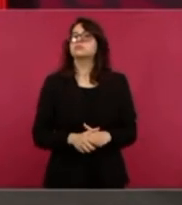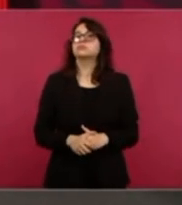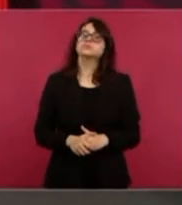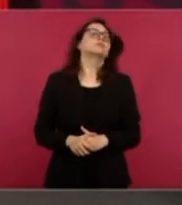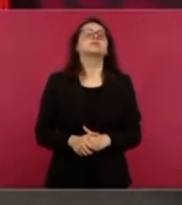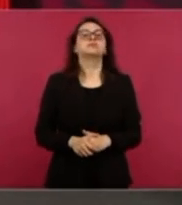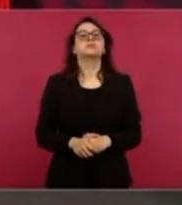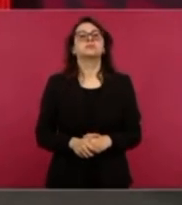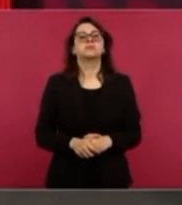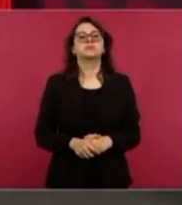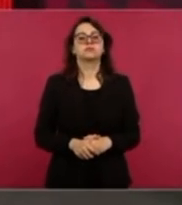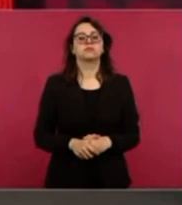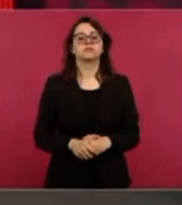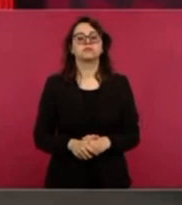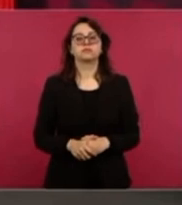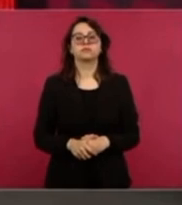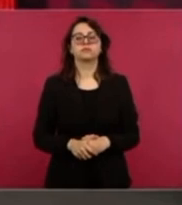el presidente